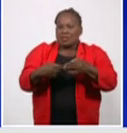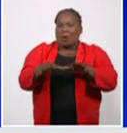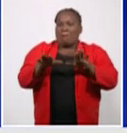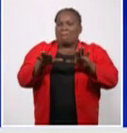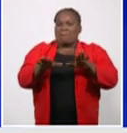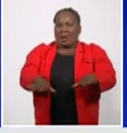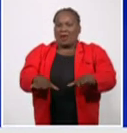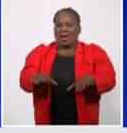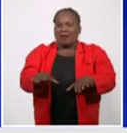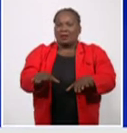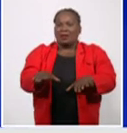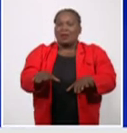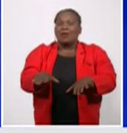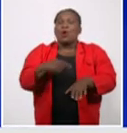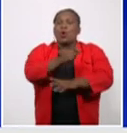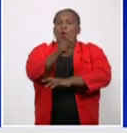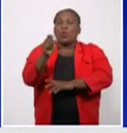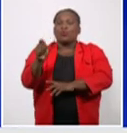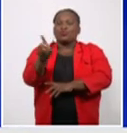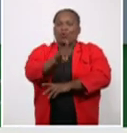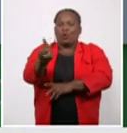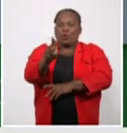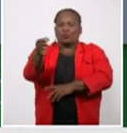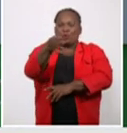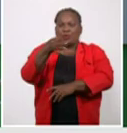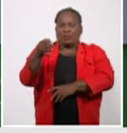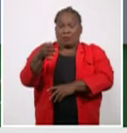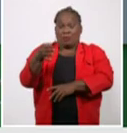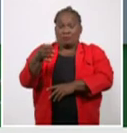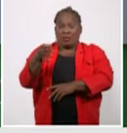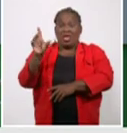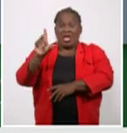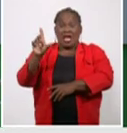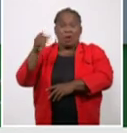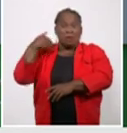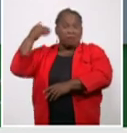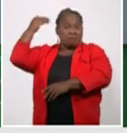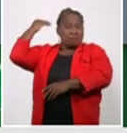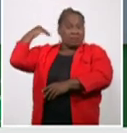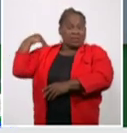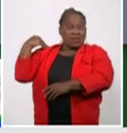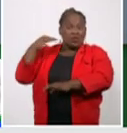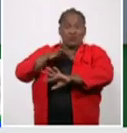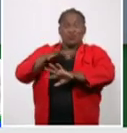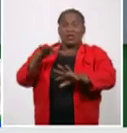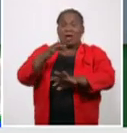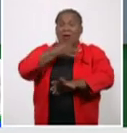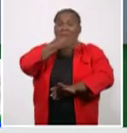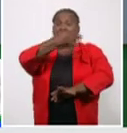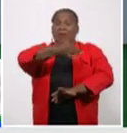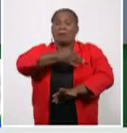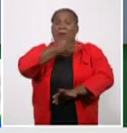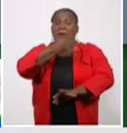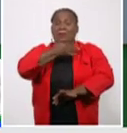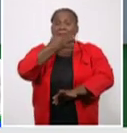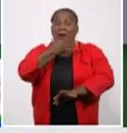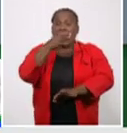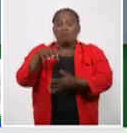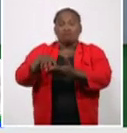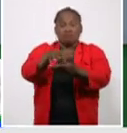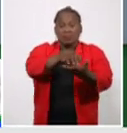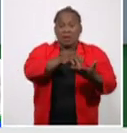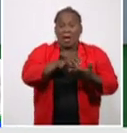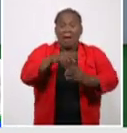municipios del territorio a partir del pasado lunes. Como habíamos informado en contactos anteriores, solo en las localidades de